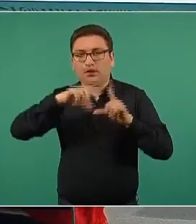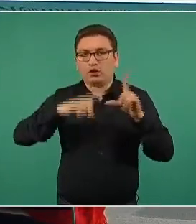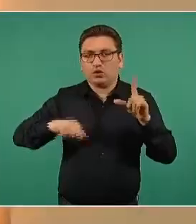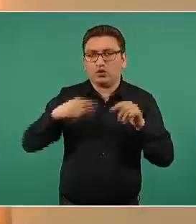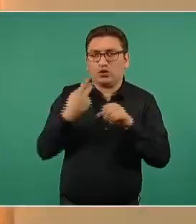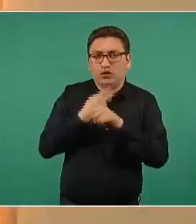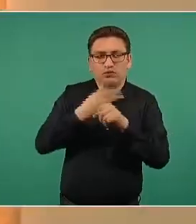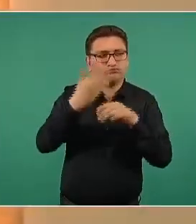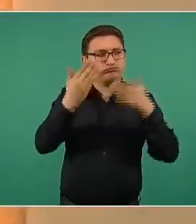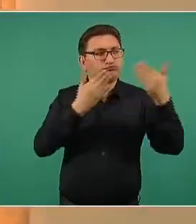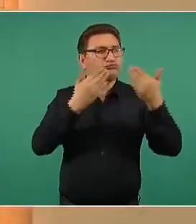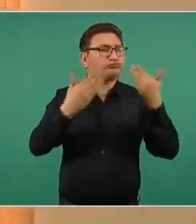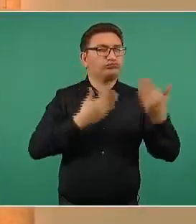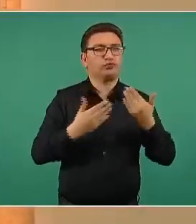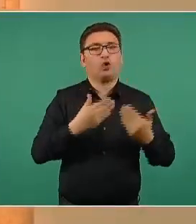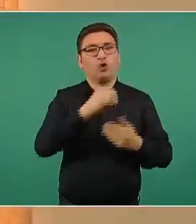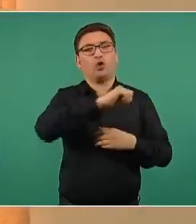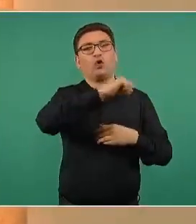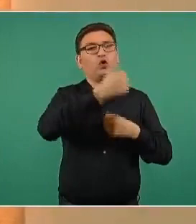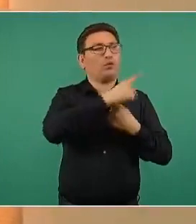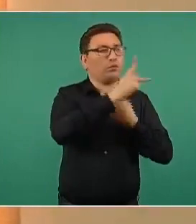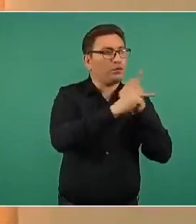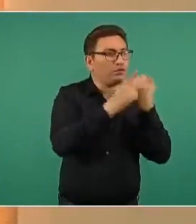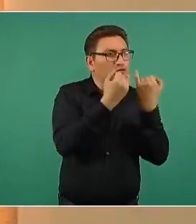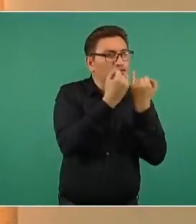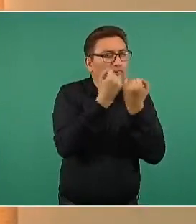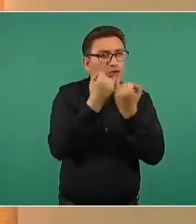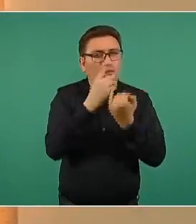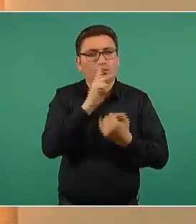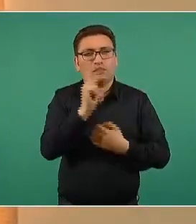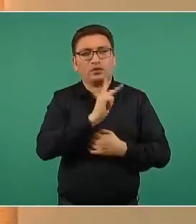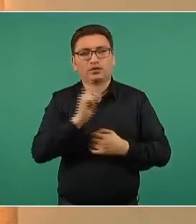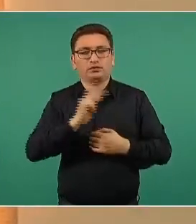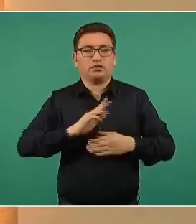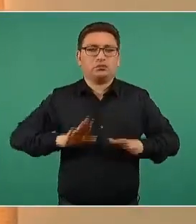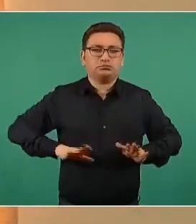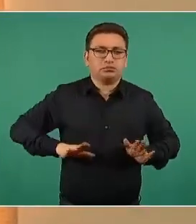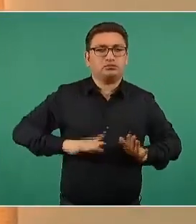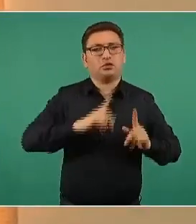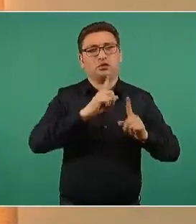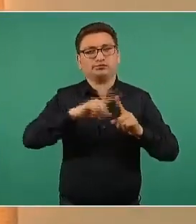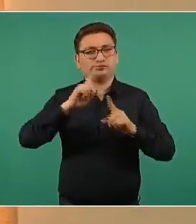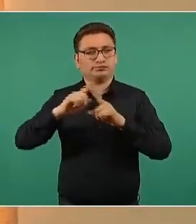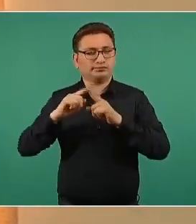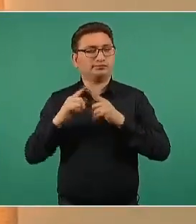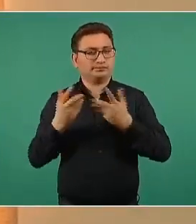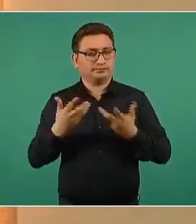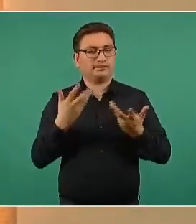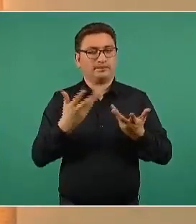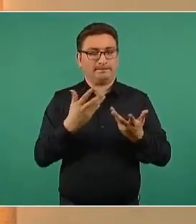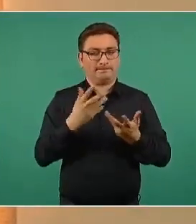manera similar como en algunos otros de los países donde compartimos características o